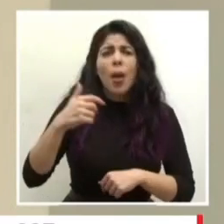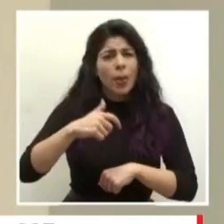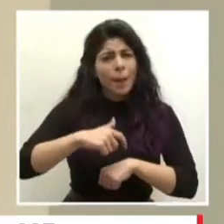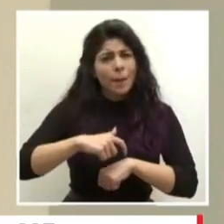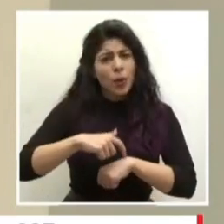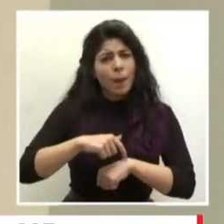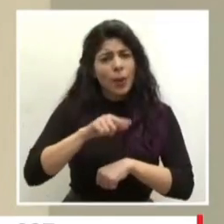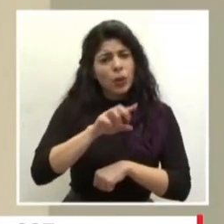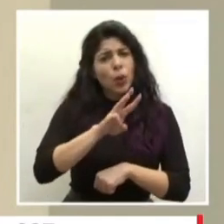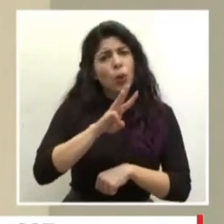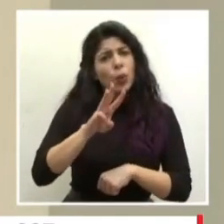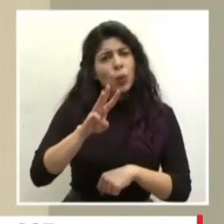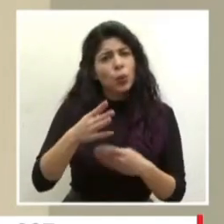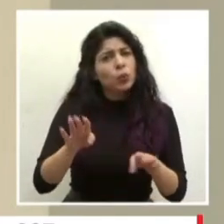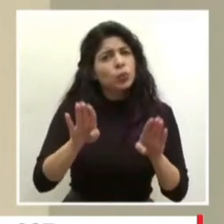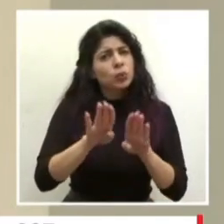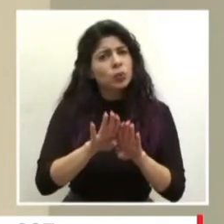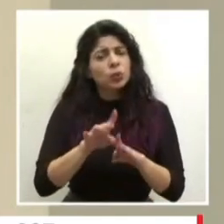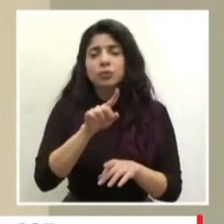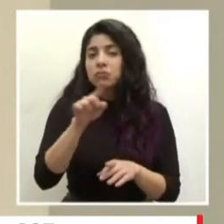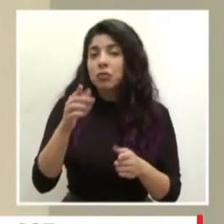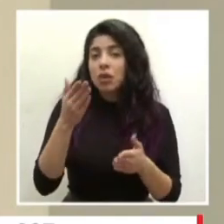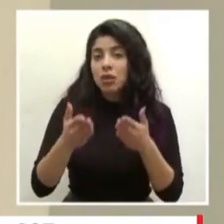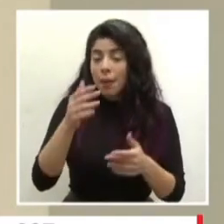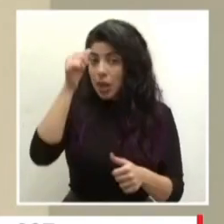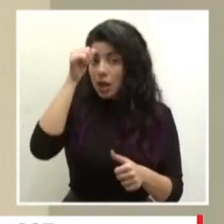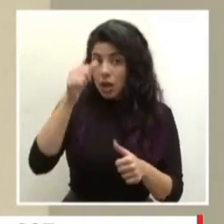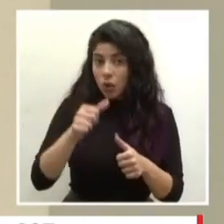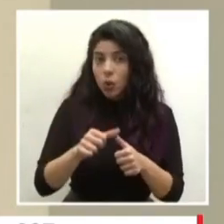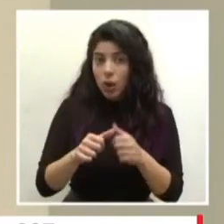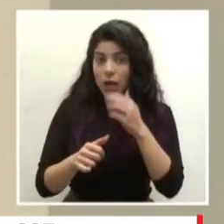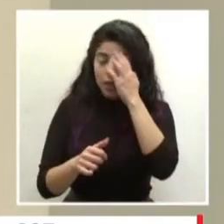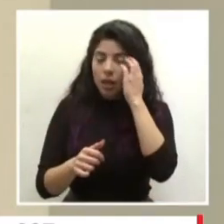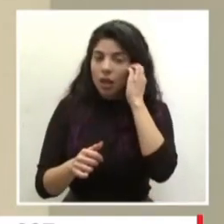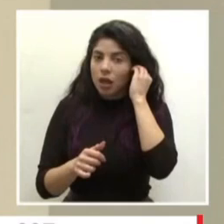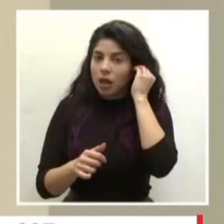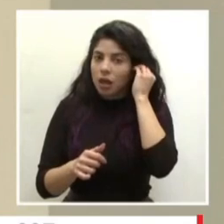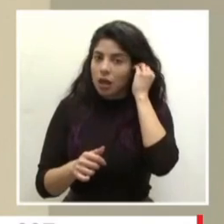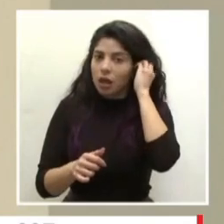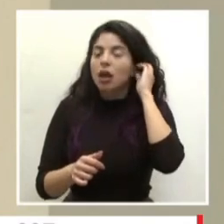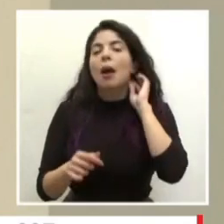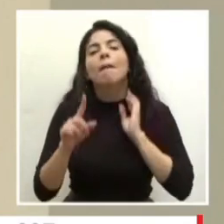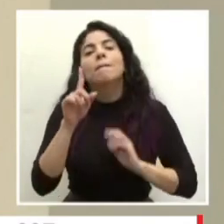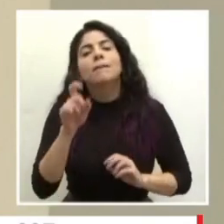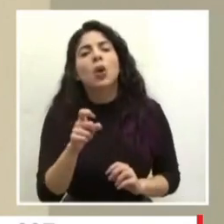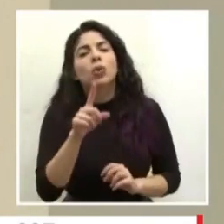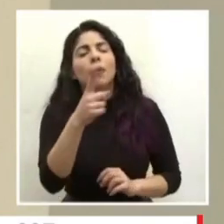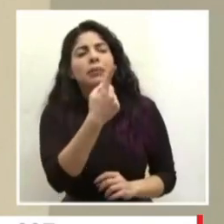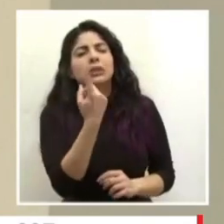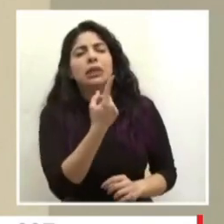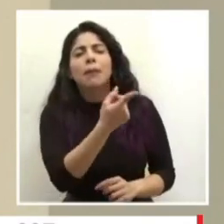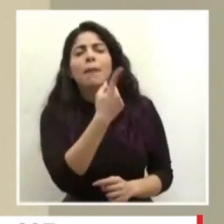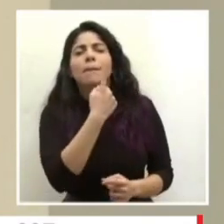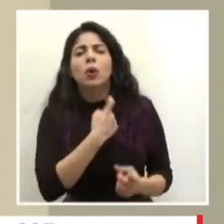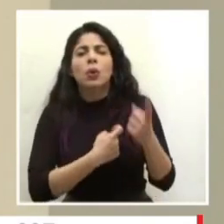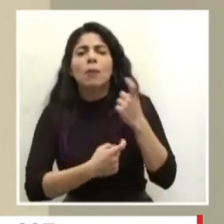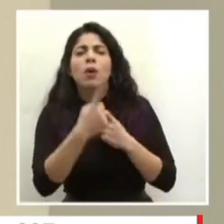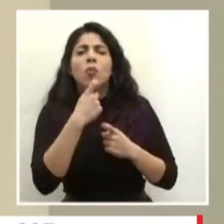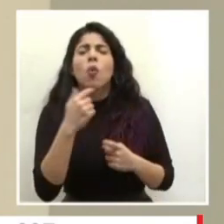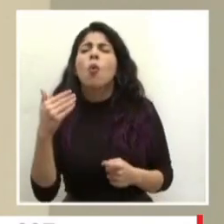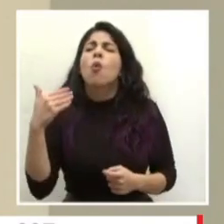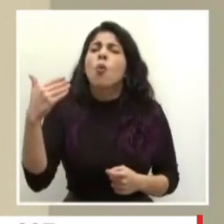la plataforma se iba a cerrar. Recordarán ustedes que incluso la pregunta reiterada que teníamos era a partir de cuándo